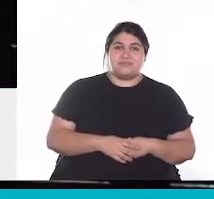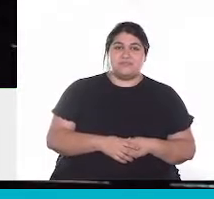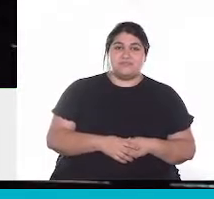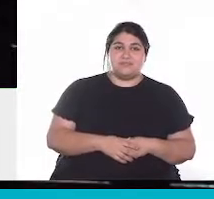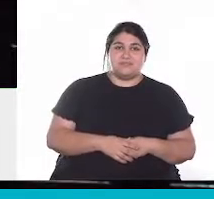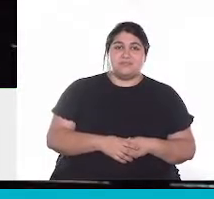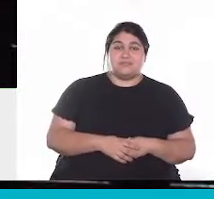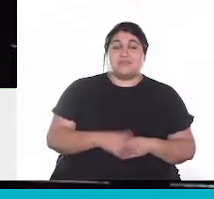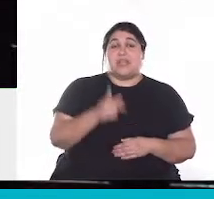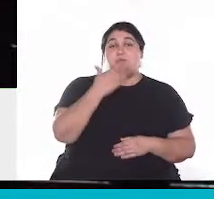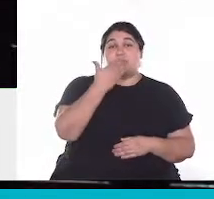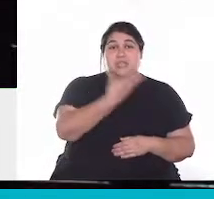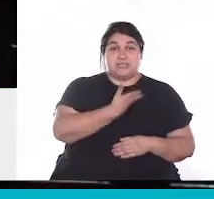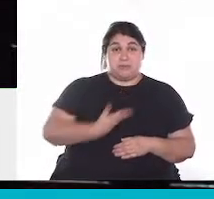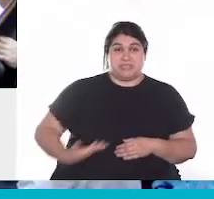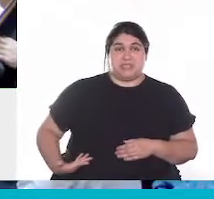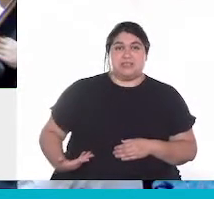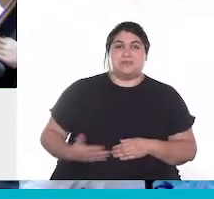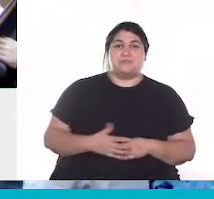Gracias, presidente.